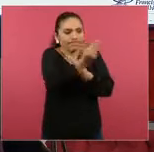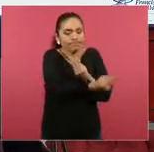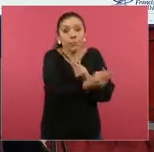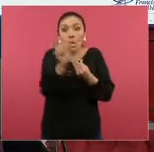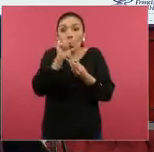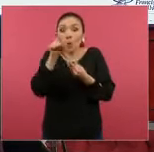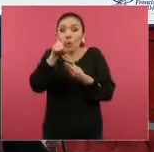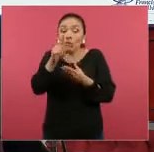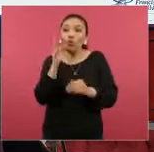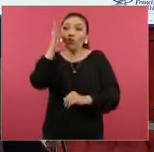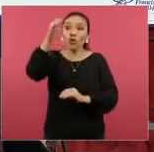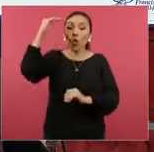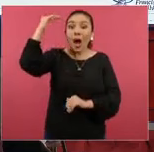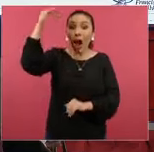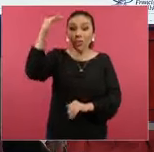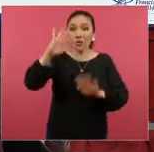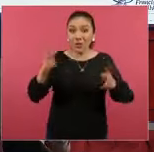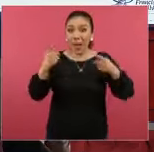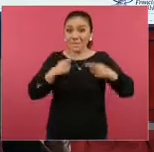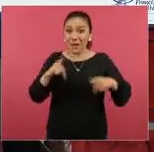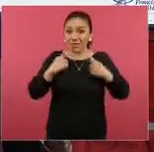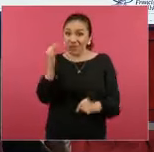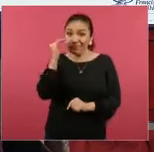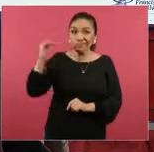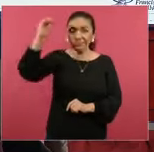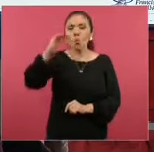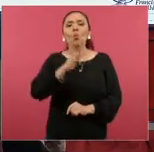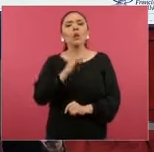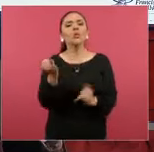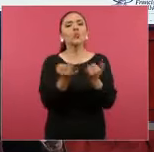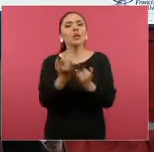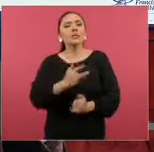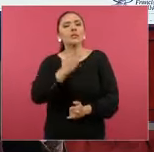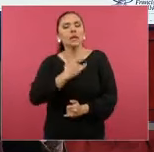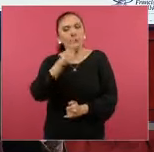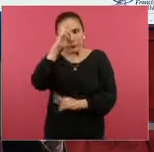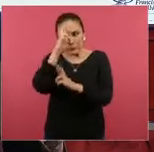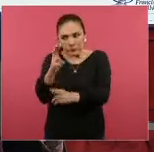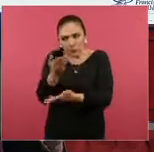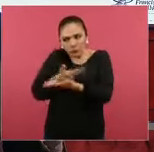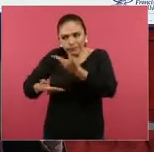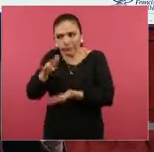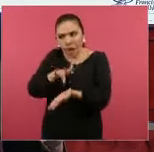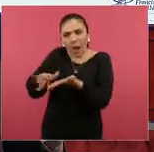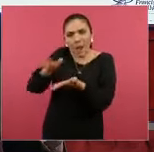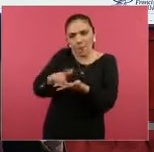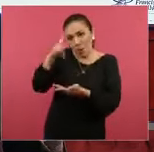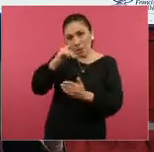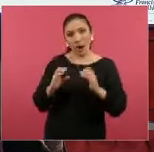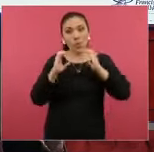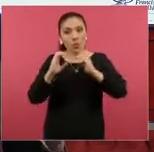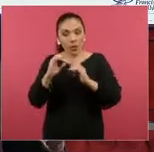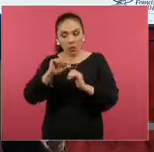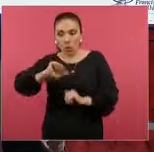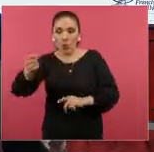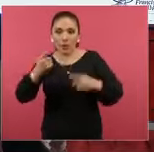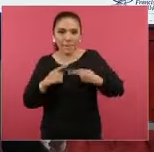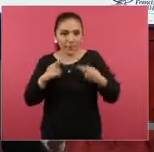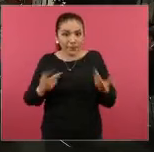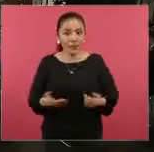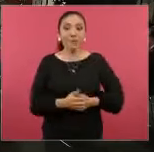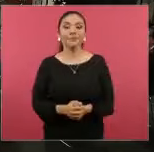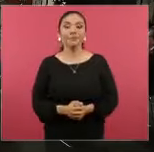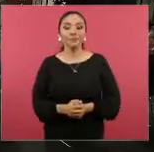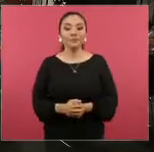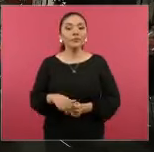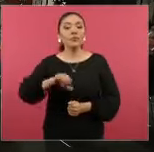cuando seamos adultos independientes también manifestemos eso, el apoyo, la comprensión y el cuidado del otro. Tenemos